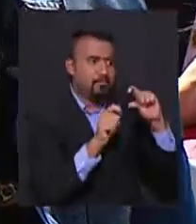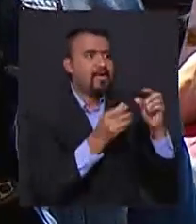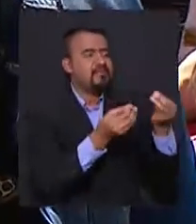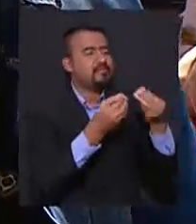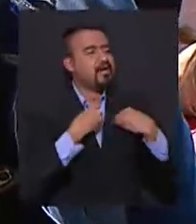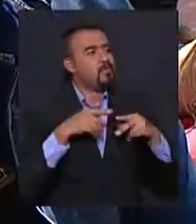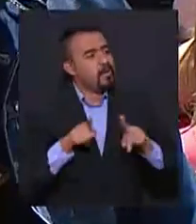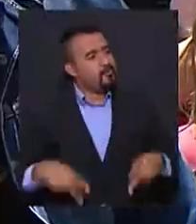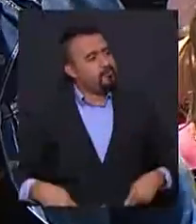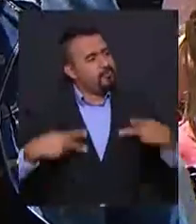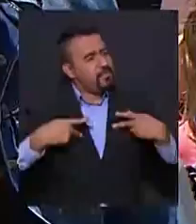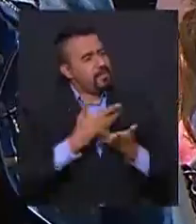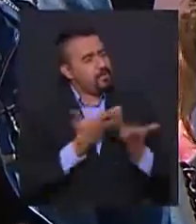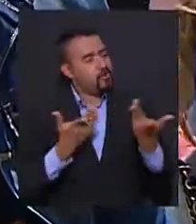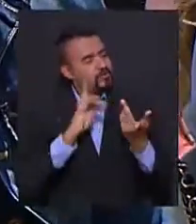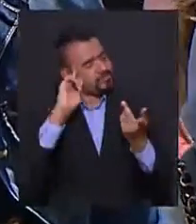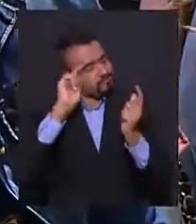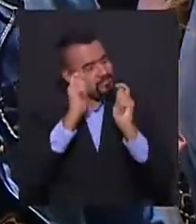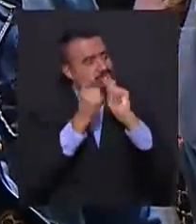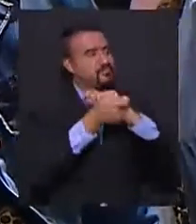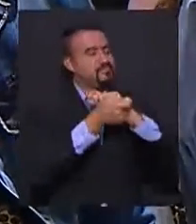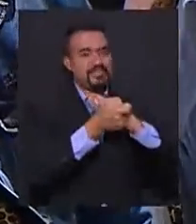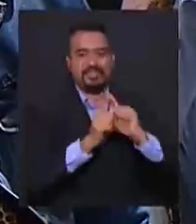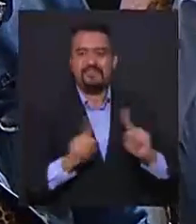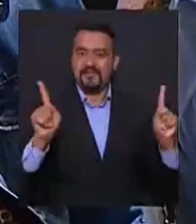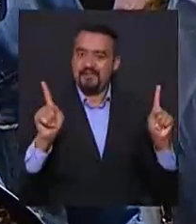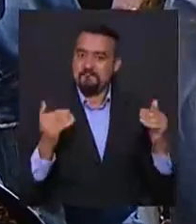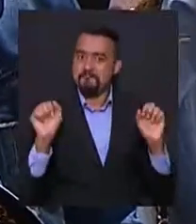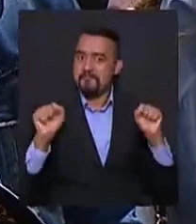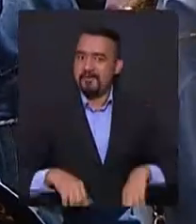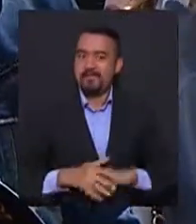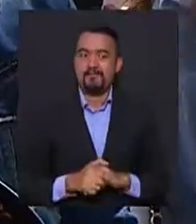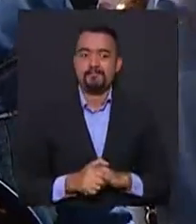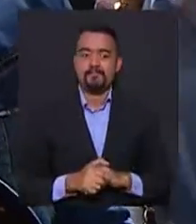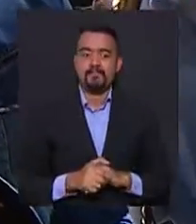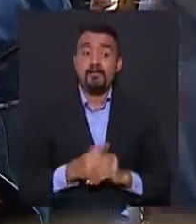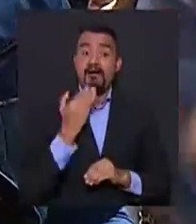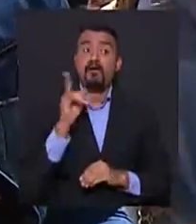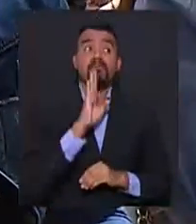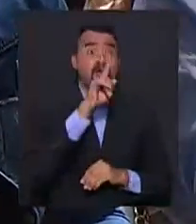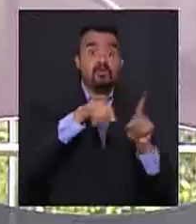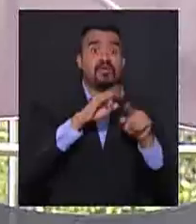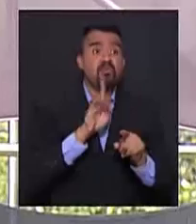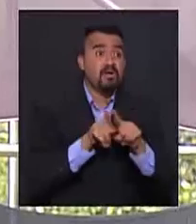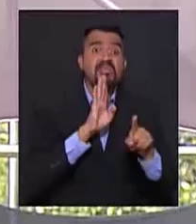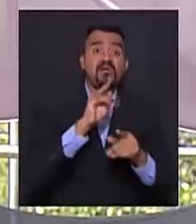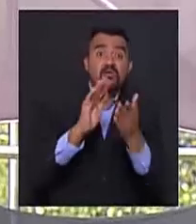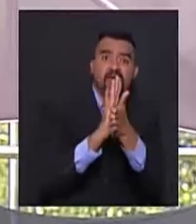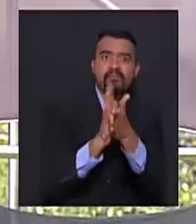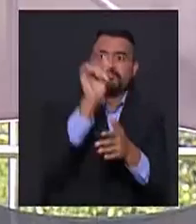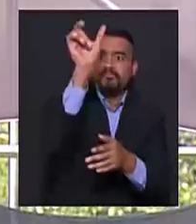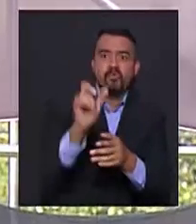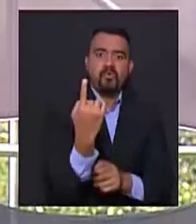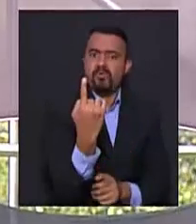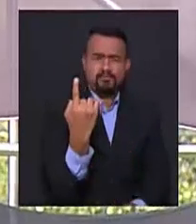vidas. Se honrarán las vidas y las memorias. No podemos caer en el peligro de una sola historia. El valor de